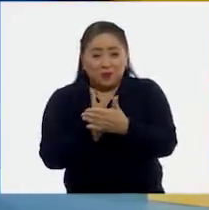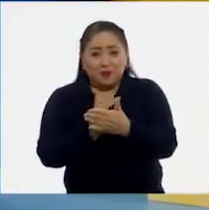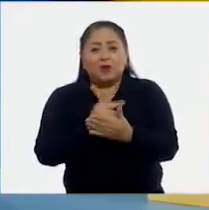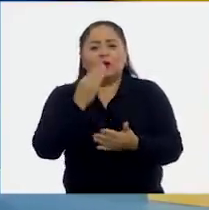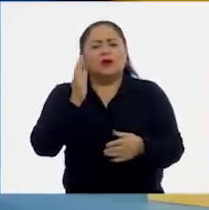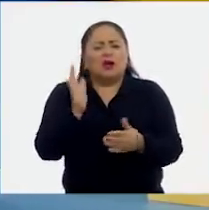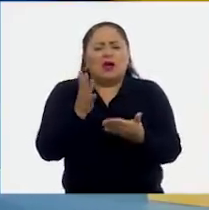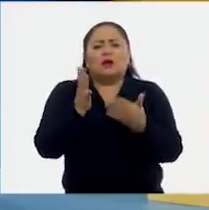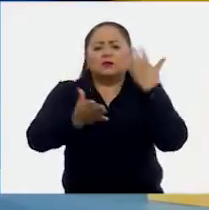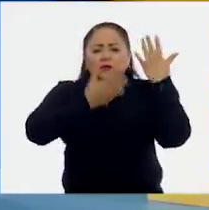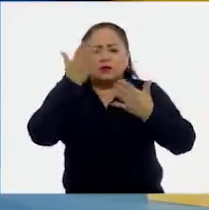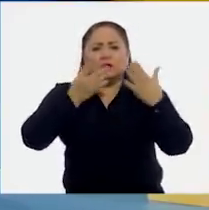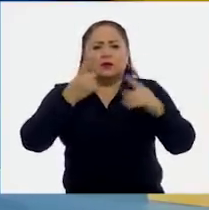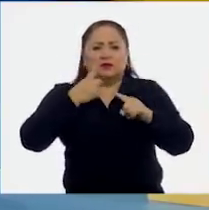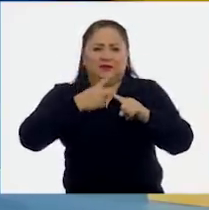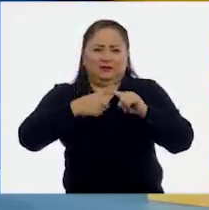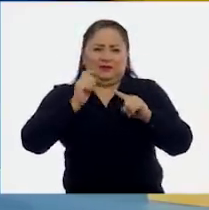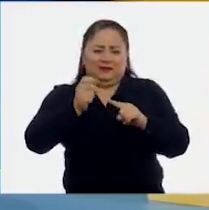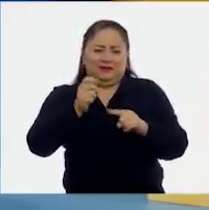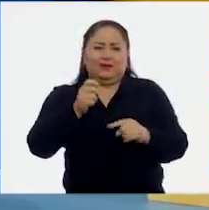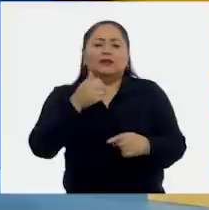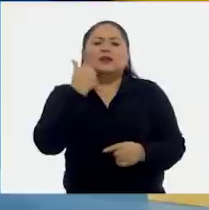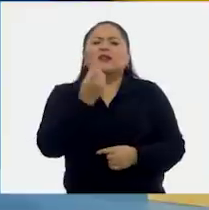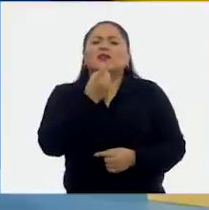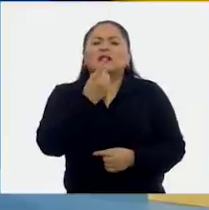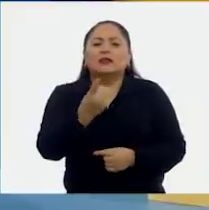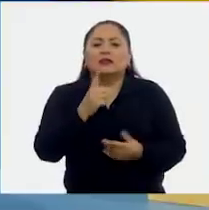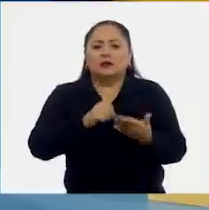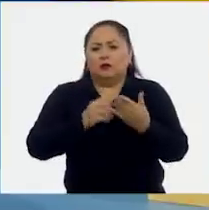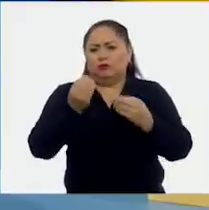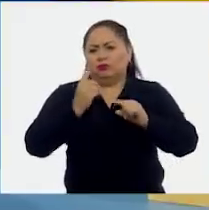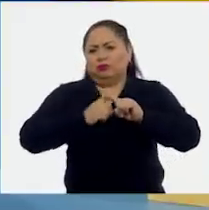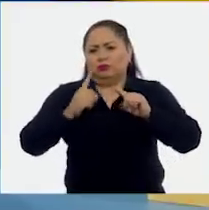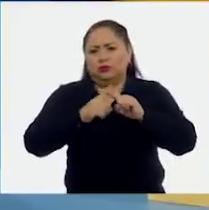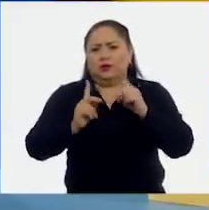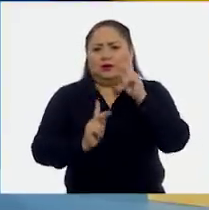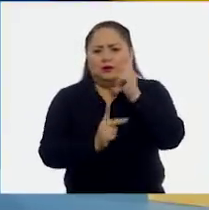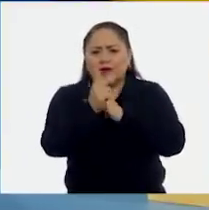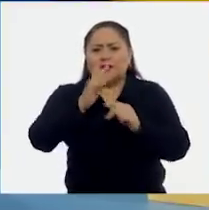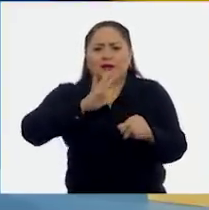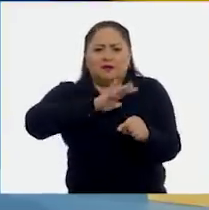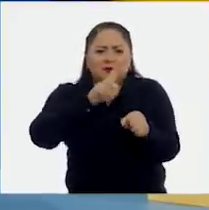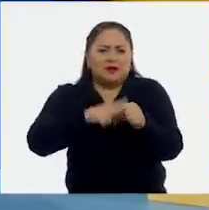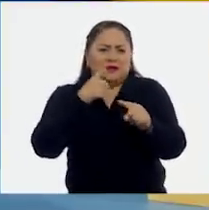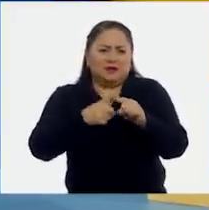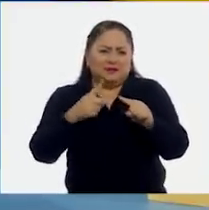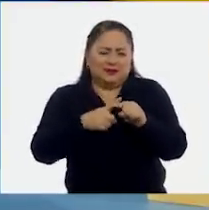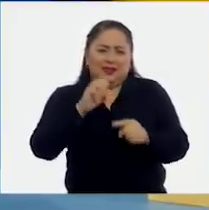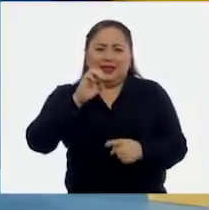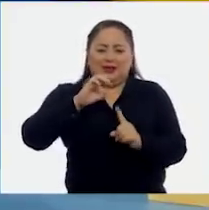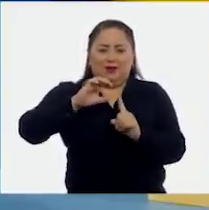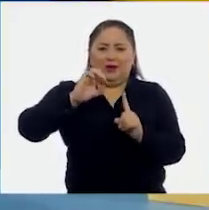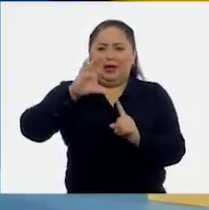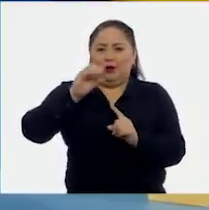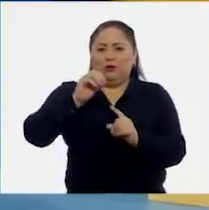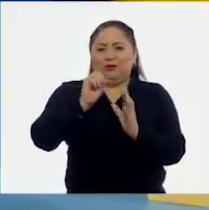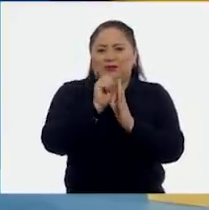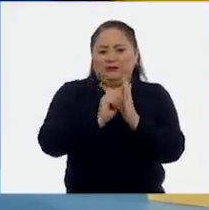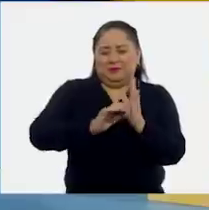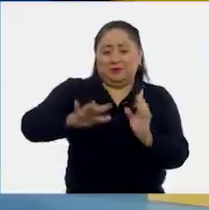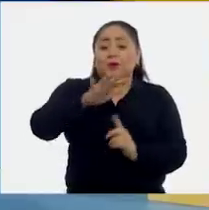hemos estudiado la biodiversidad, que se refiere a la variedad de especies de seres vivos y ecosistemas. Y